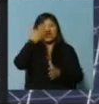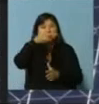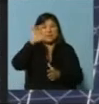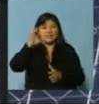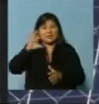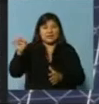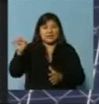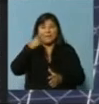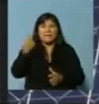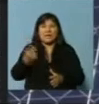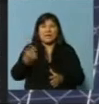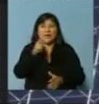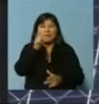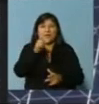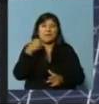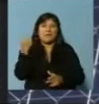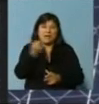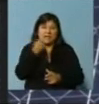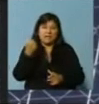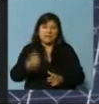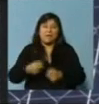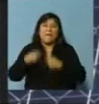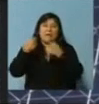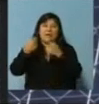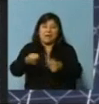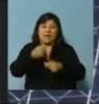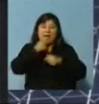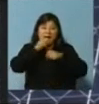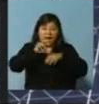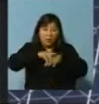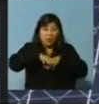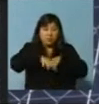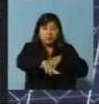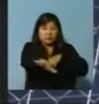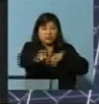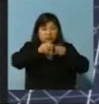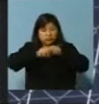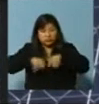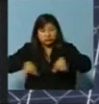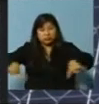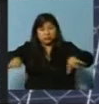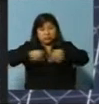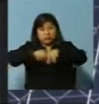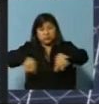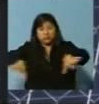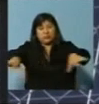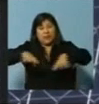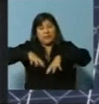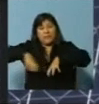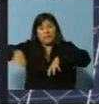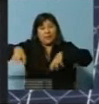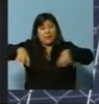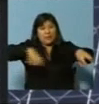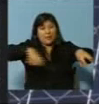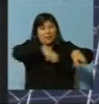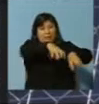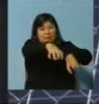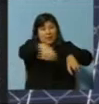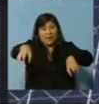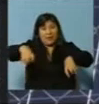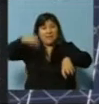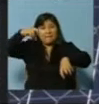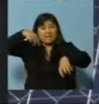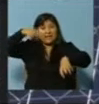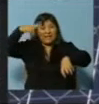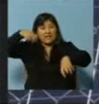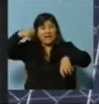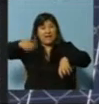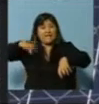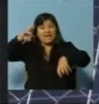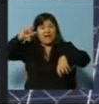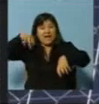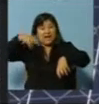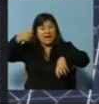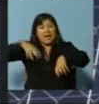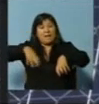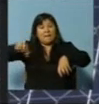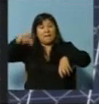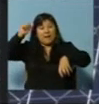1.300.000 pesos, discúlpeme, para la obra de riego, de captación de agua, para Peña Blanca, Pampa Grande, se modificó el